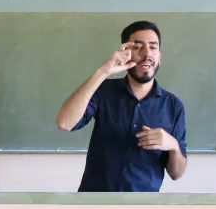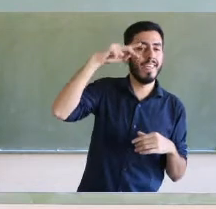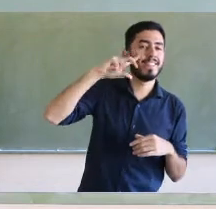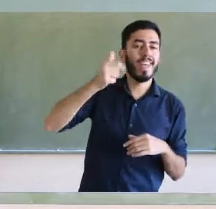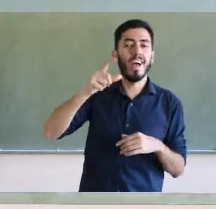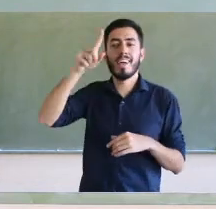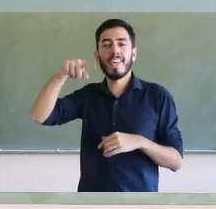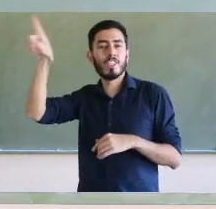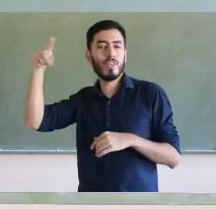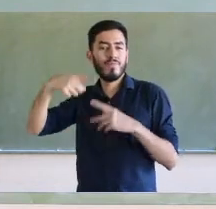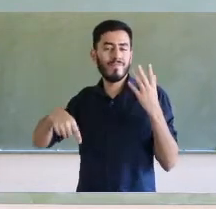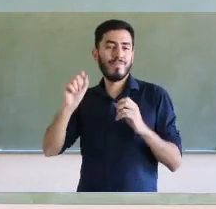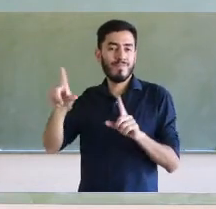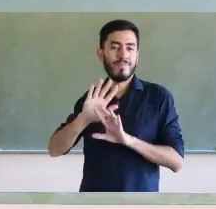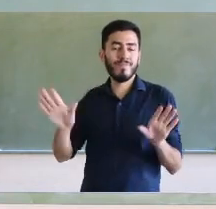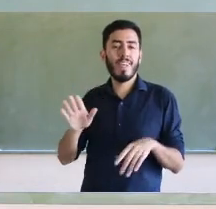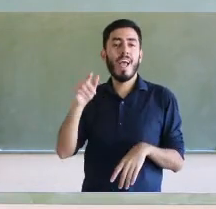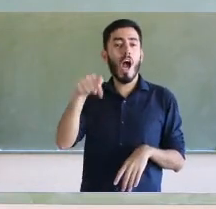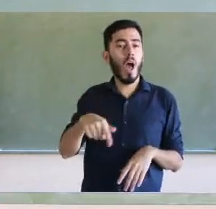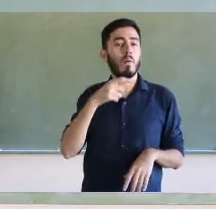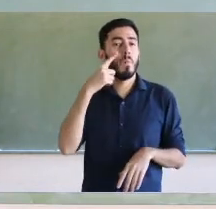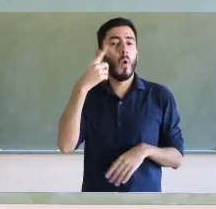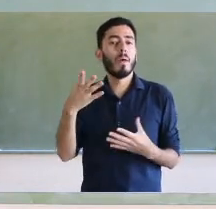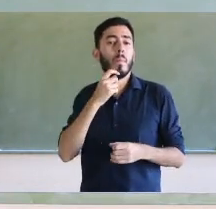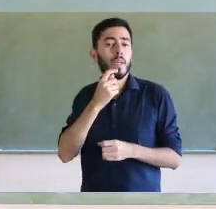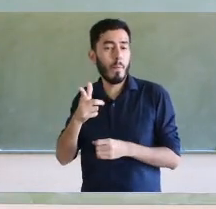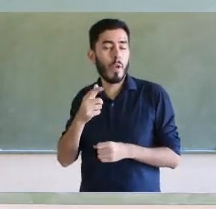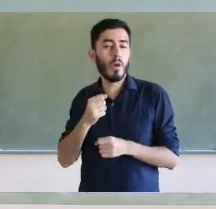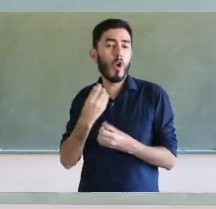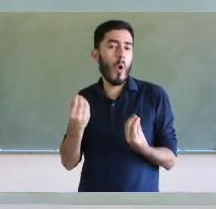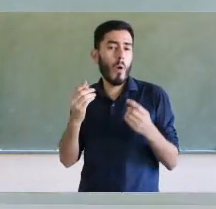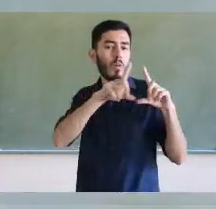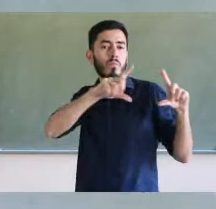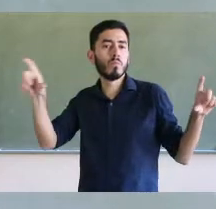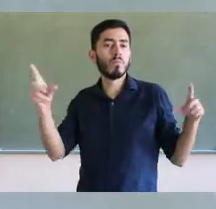erradicación. Veamos un ejemplo de cómo trabajar con todas las operaciones a la misma vez.